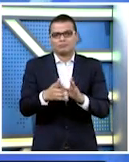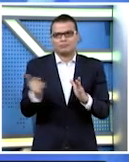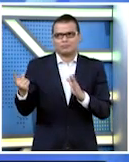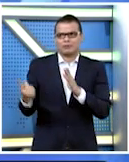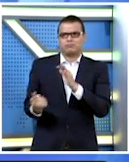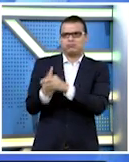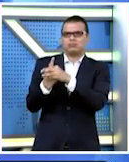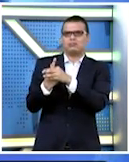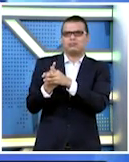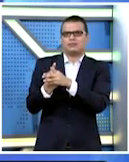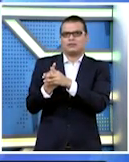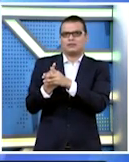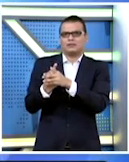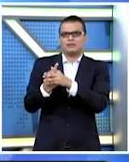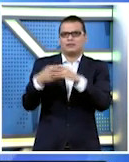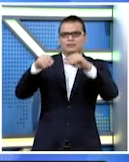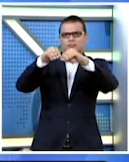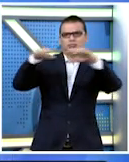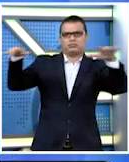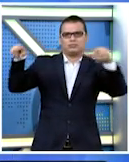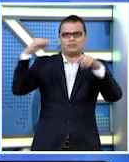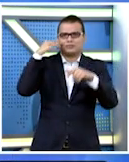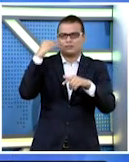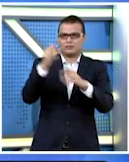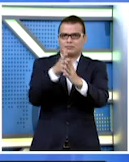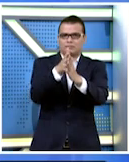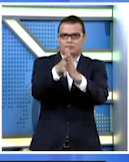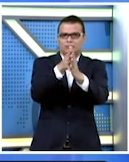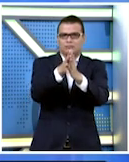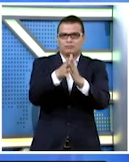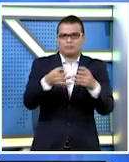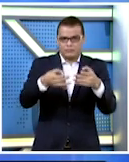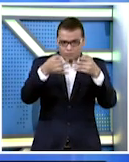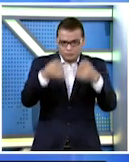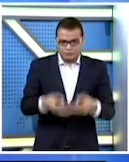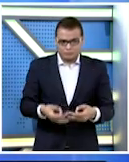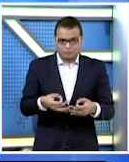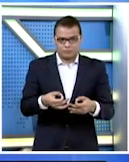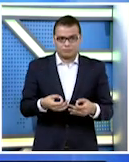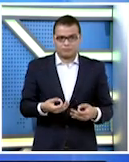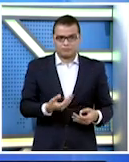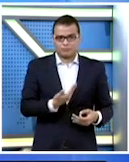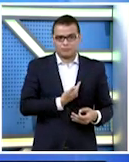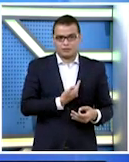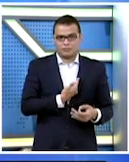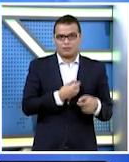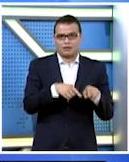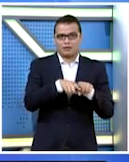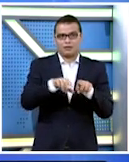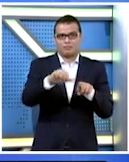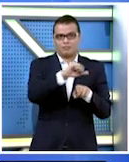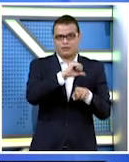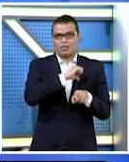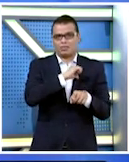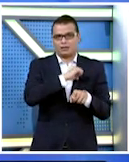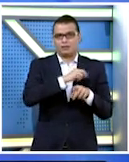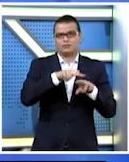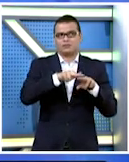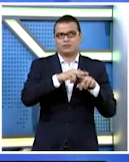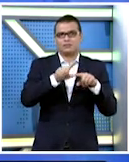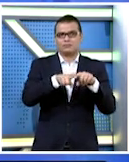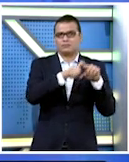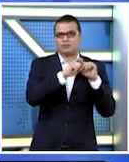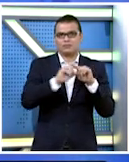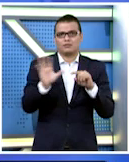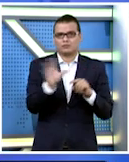raíz de lo que se está viendo en las redes sociales quería decirles que yo tengo en mi madre tengo mis hermanas tengo mi sobrinita mi primita las